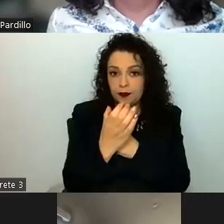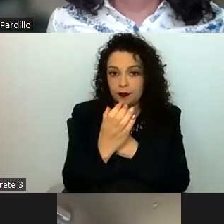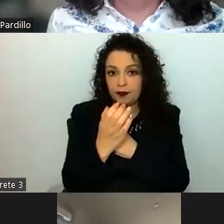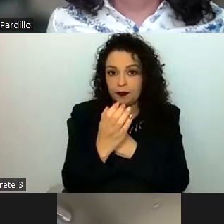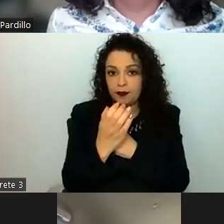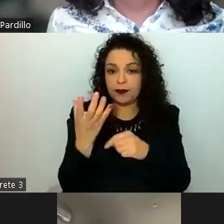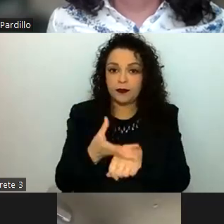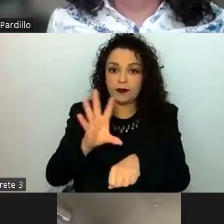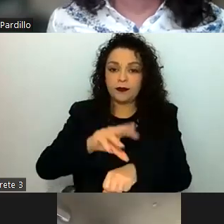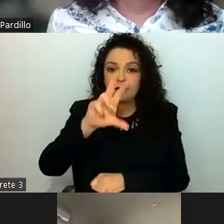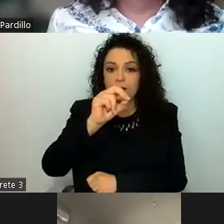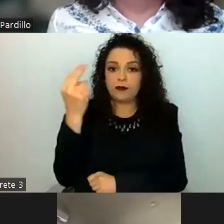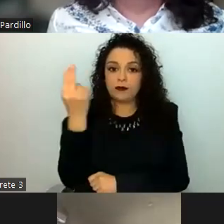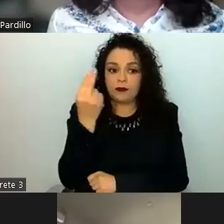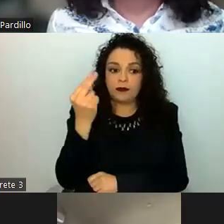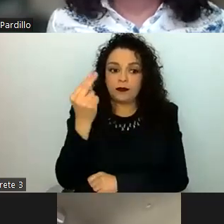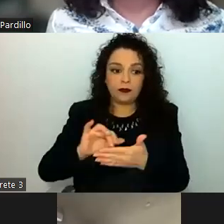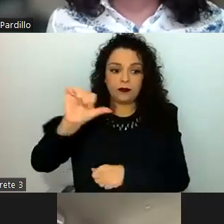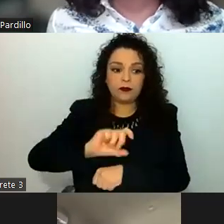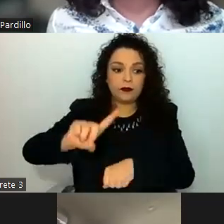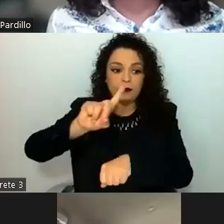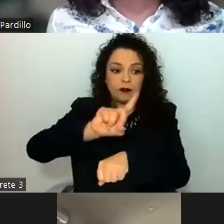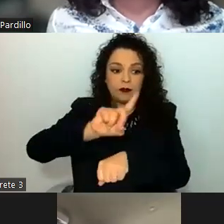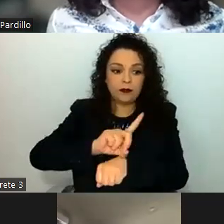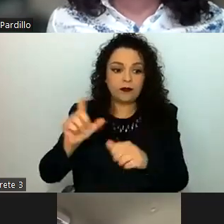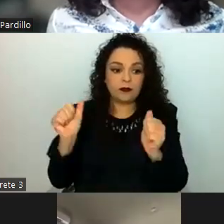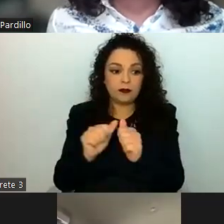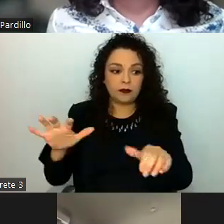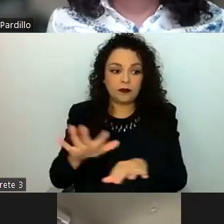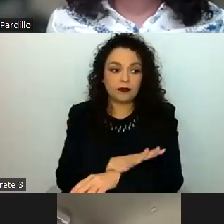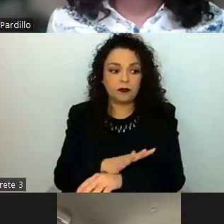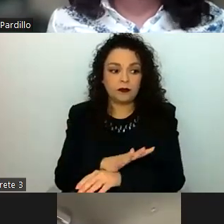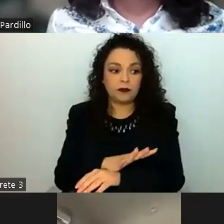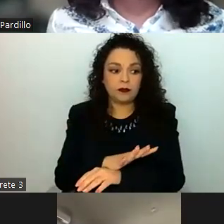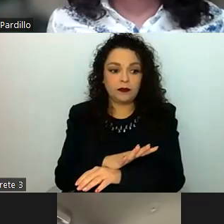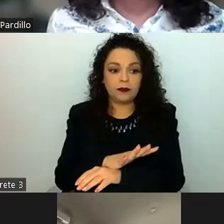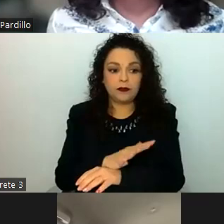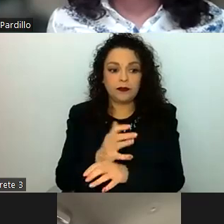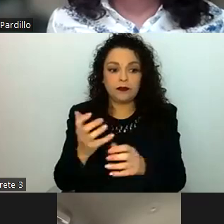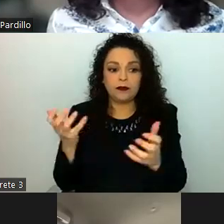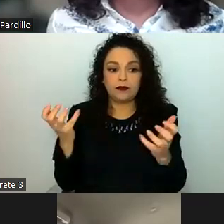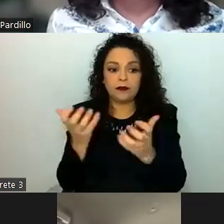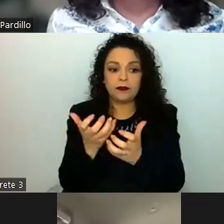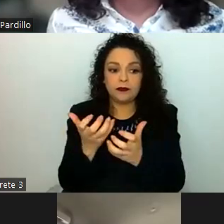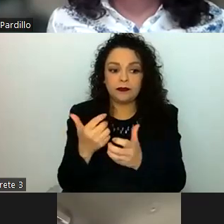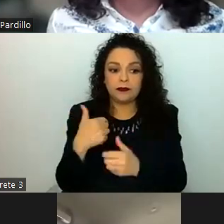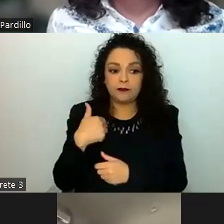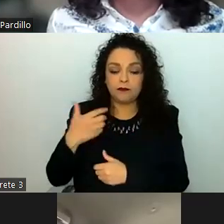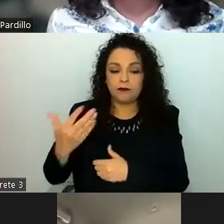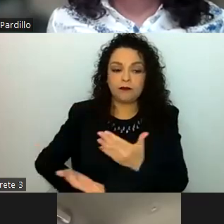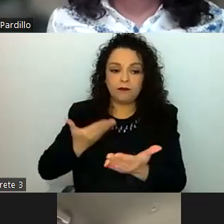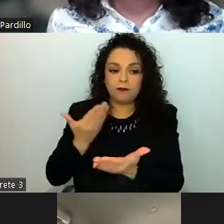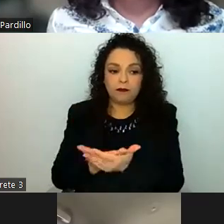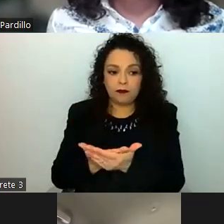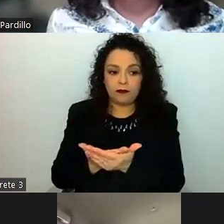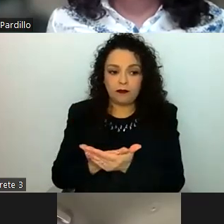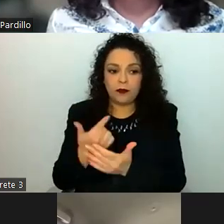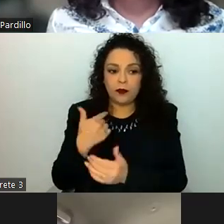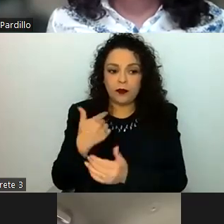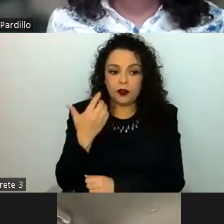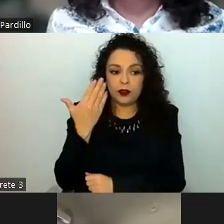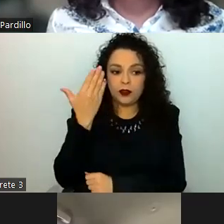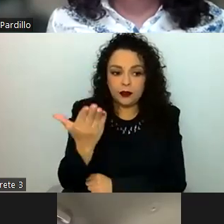la lectura del orden del día con la modificación realizada por una servidora. Para lo anterior, les pido a